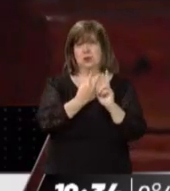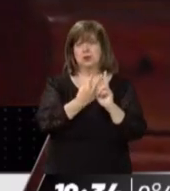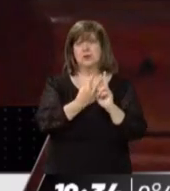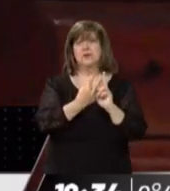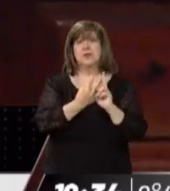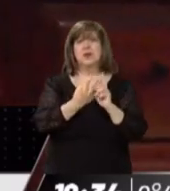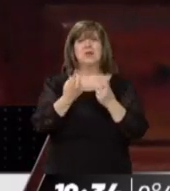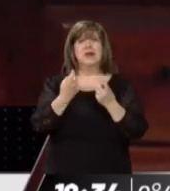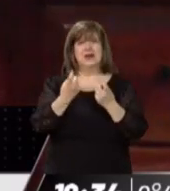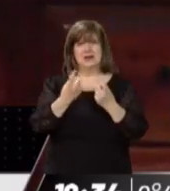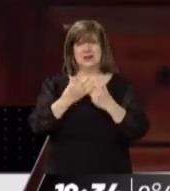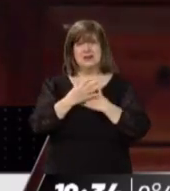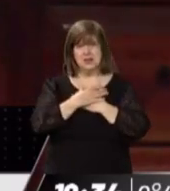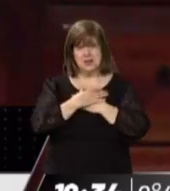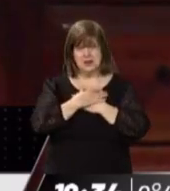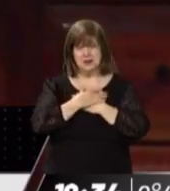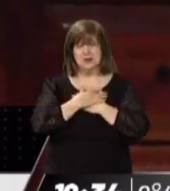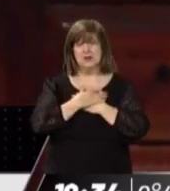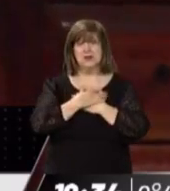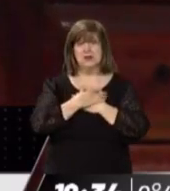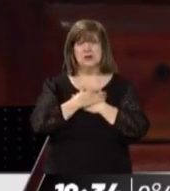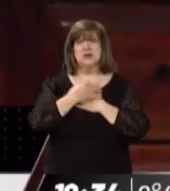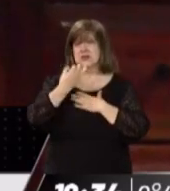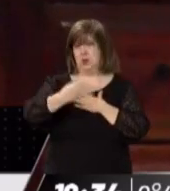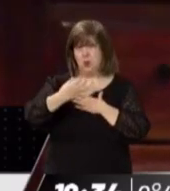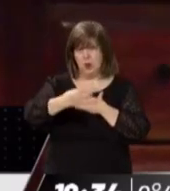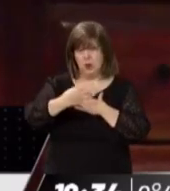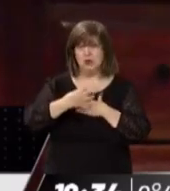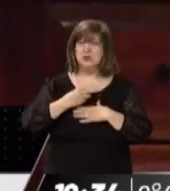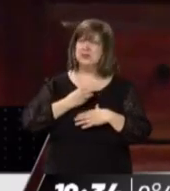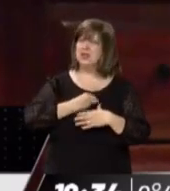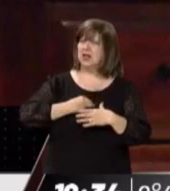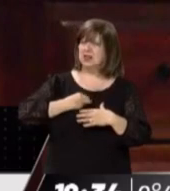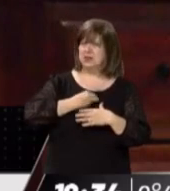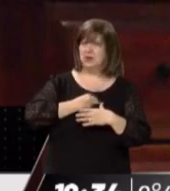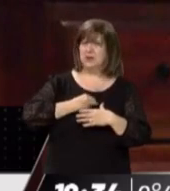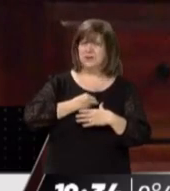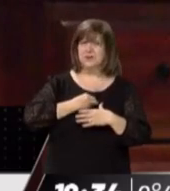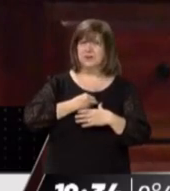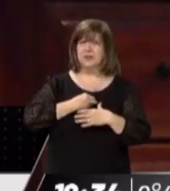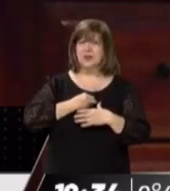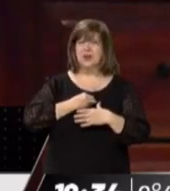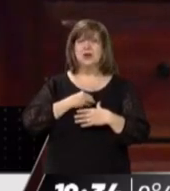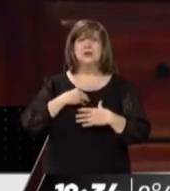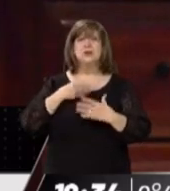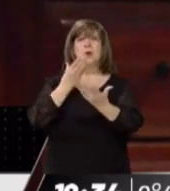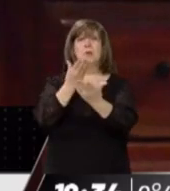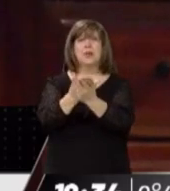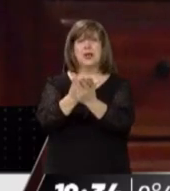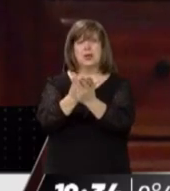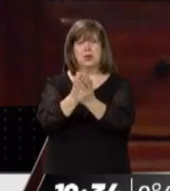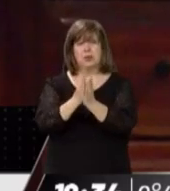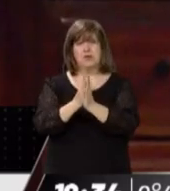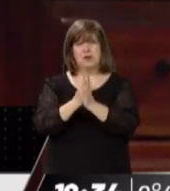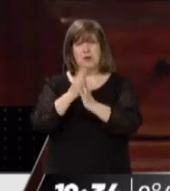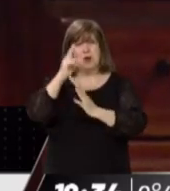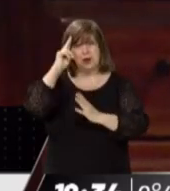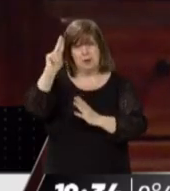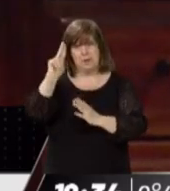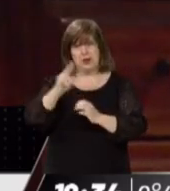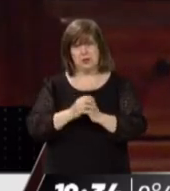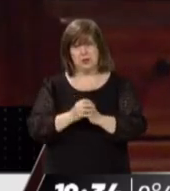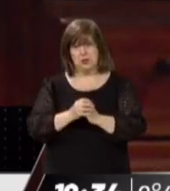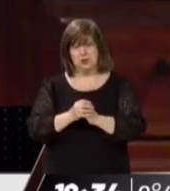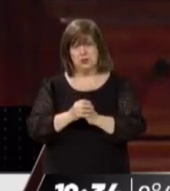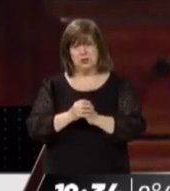les digo mis hijos me necesitan en este momento más que nunca yo solamente lo único que pido un poco de respeto yo no